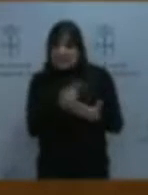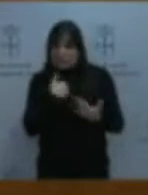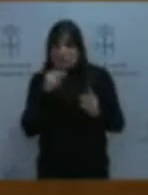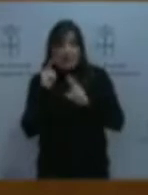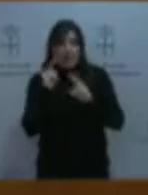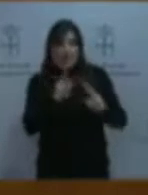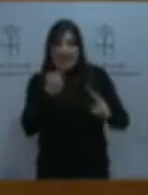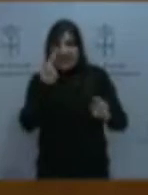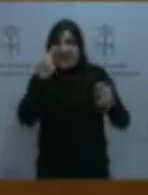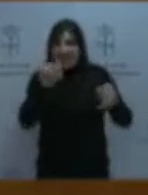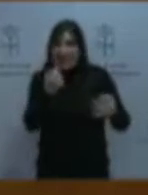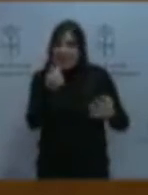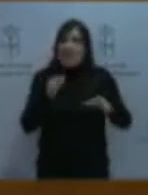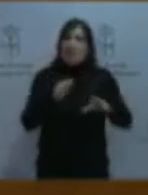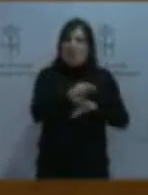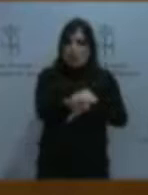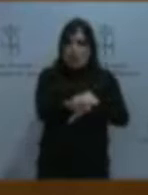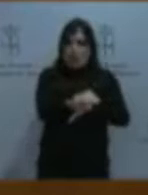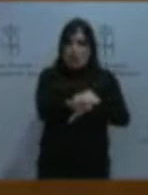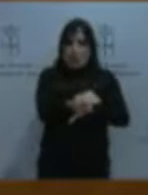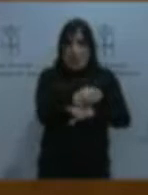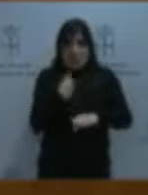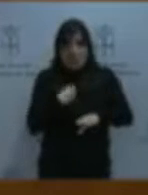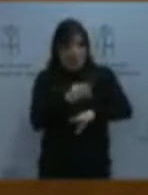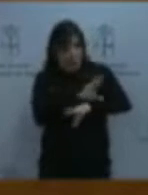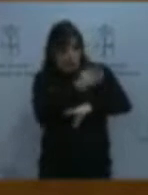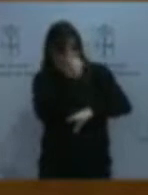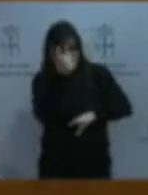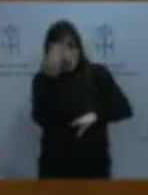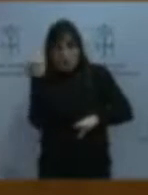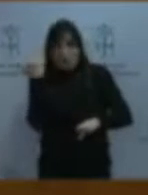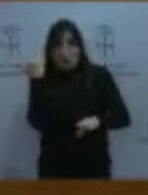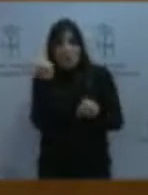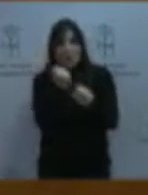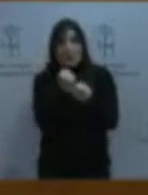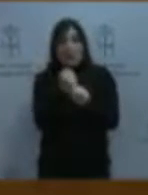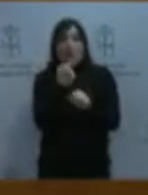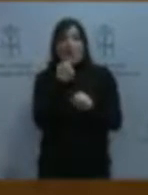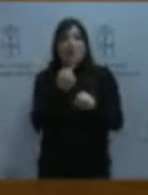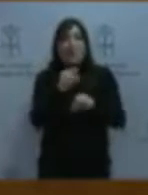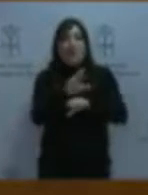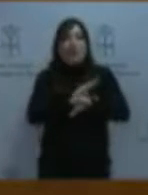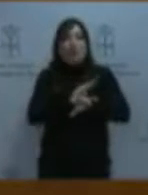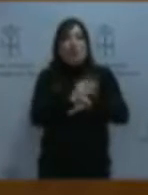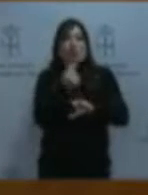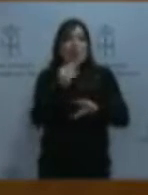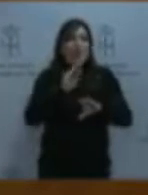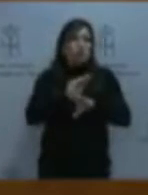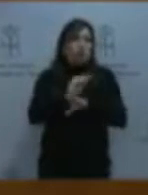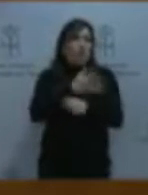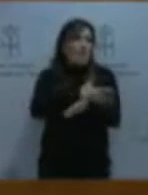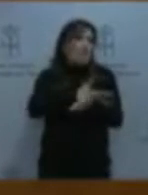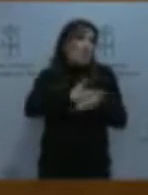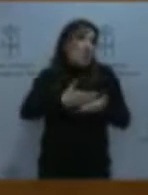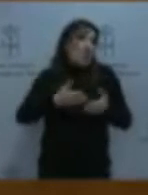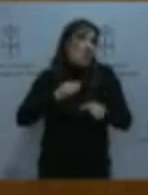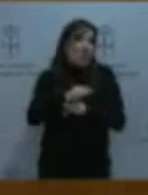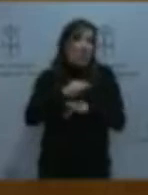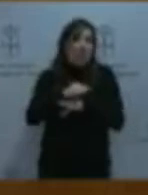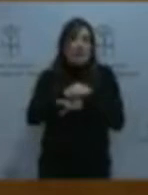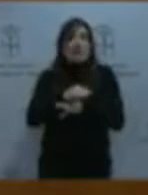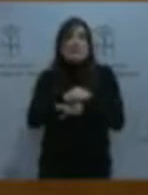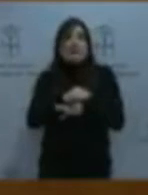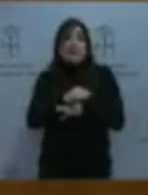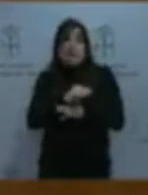de Empleo anunciaba para telecomunicaciones, no podemos dar por cumplida ninguna de estas mociones que